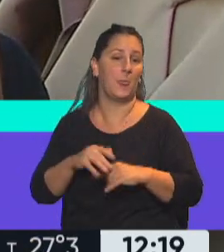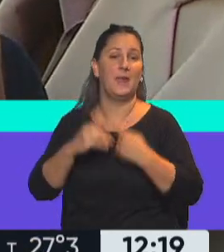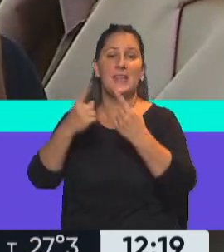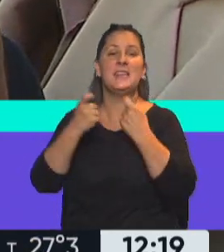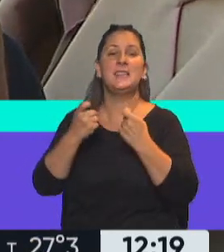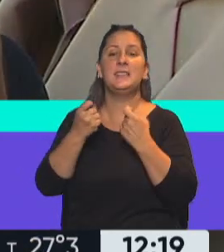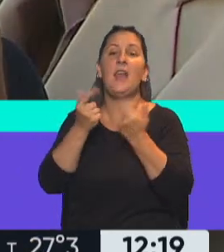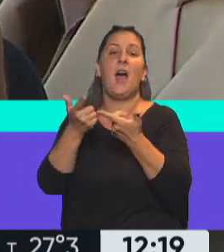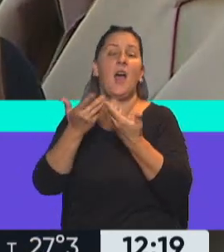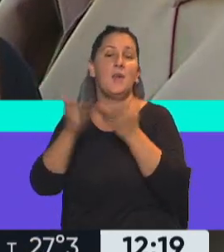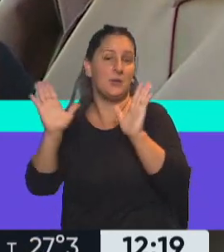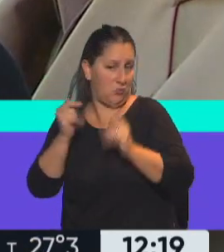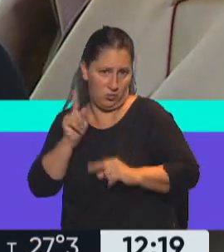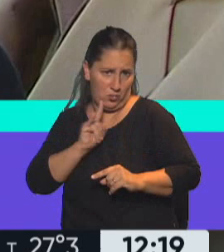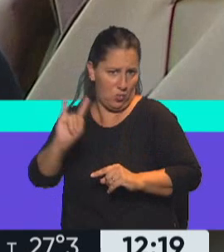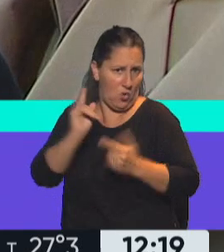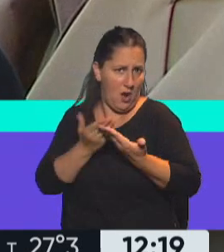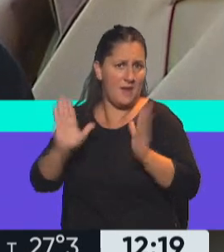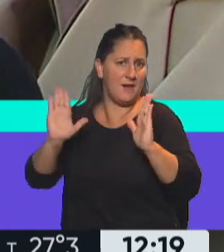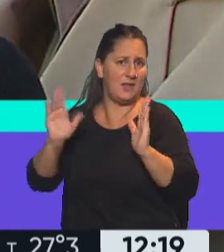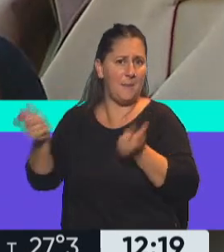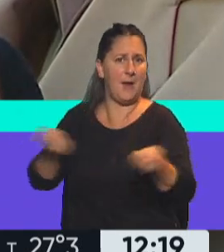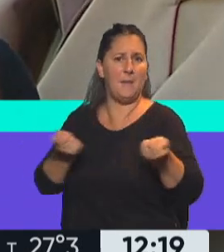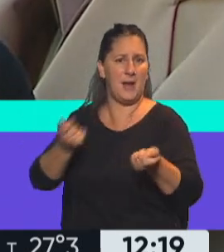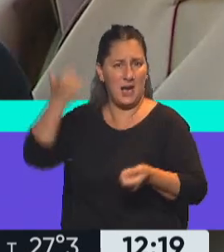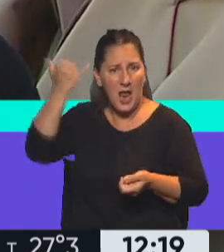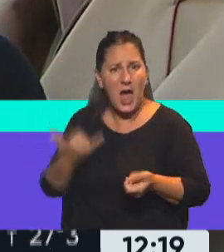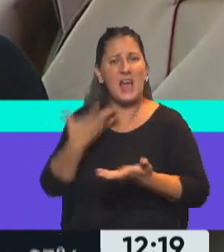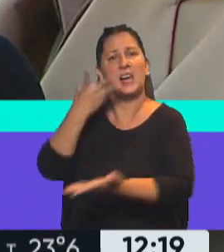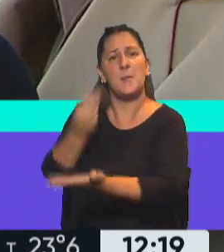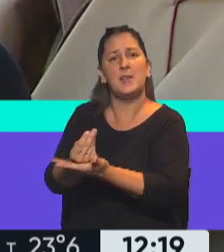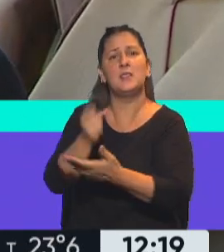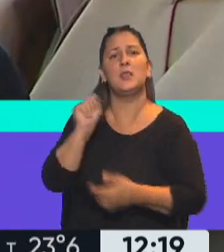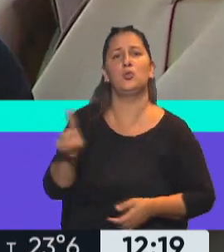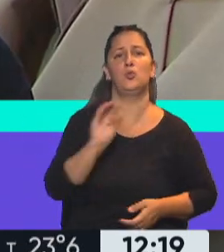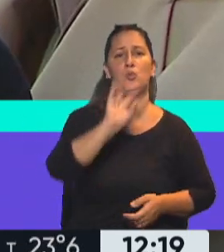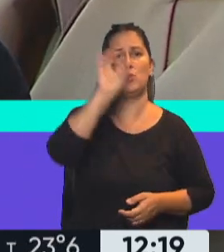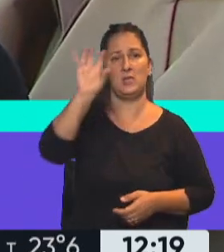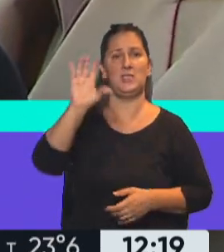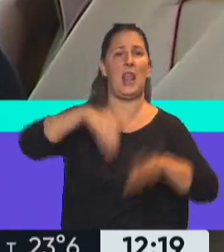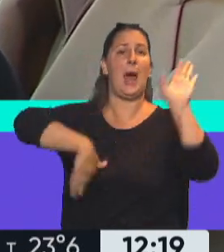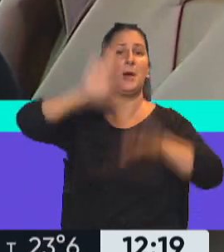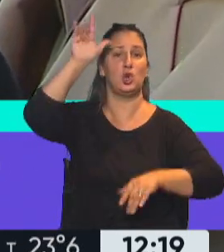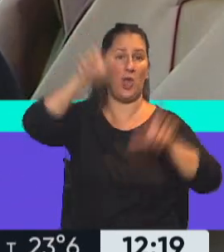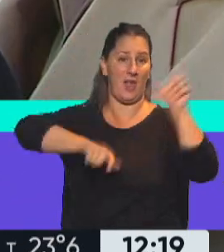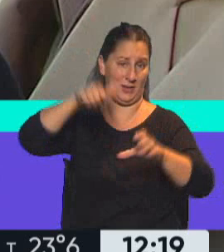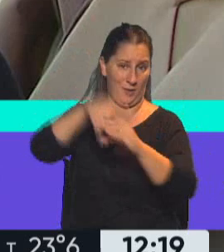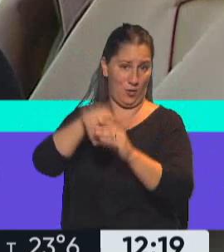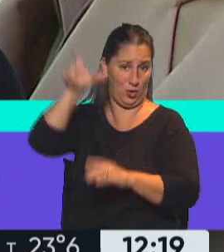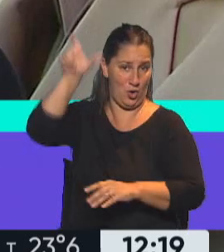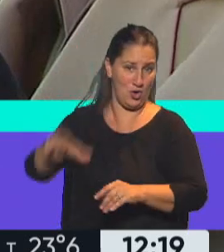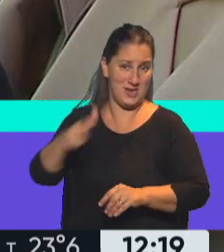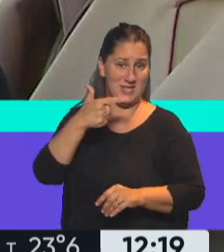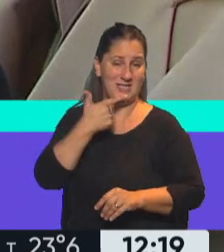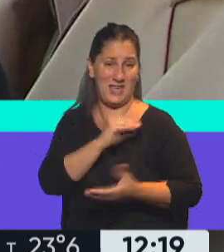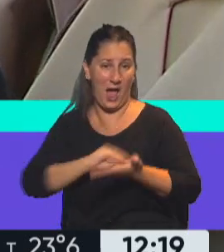le dé libertad de acción, de por sí tienen libertad de acción, porque representan a sus provincias, tienen voto popular, y cada senador